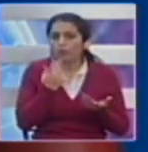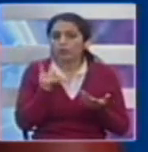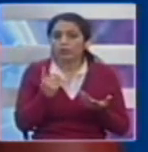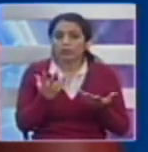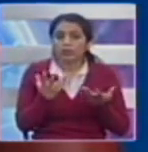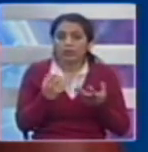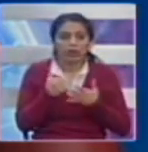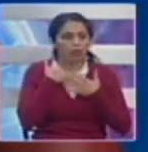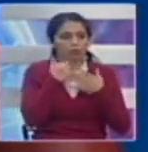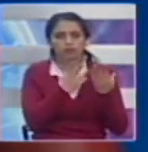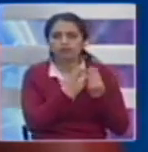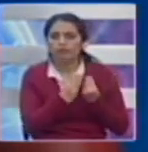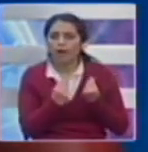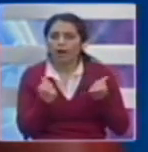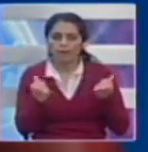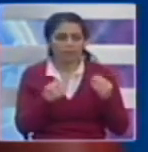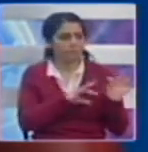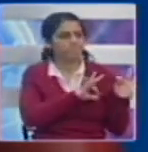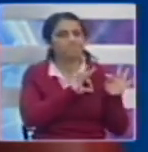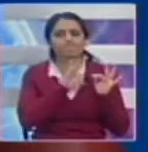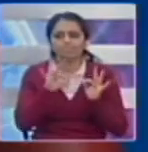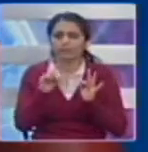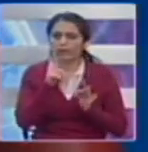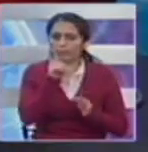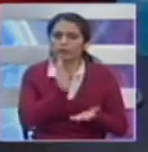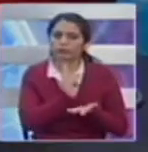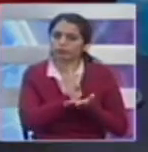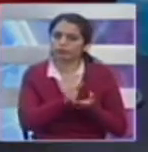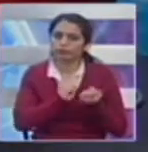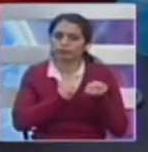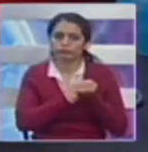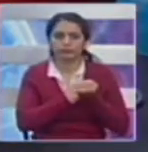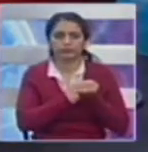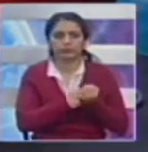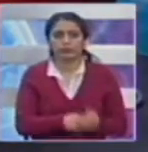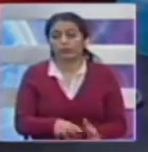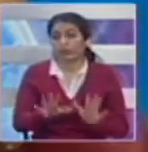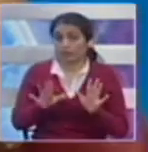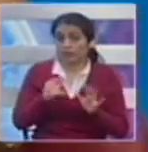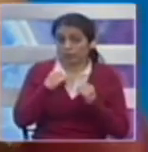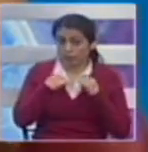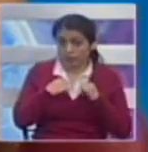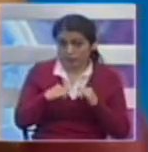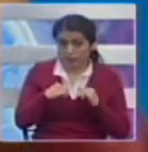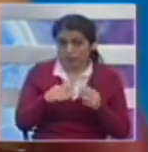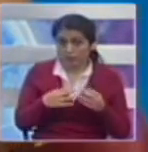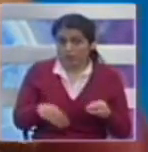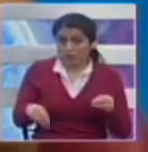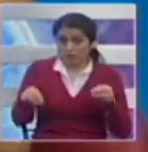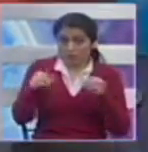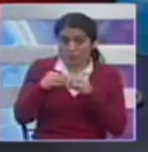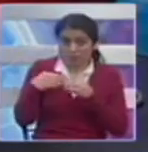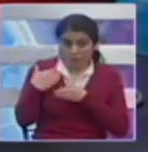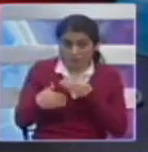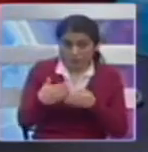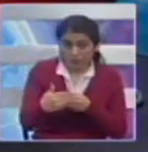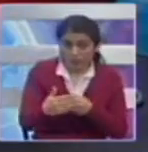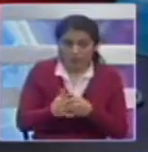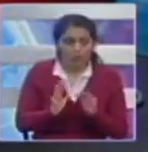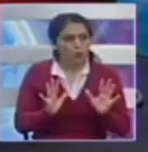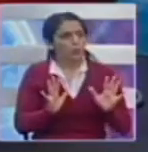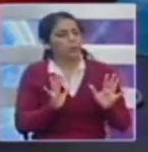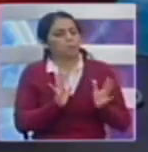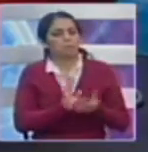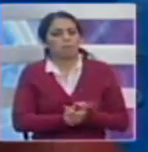y calidez que tiene que recibir el afiliado, el jubilado. Es decir, ¿van a continuar de pronto estos, bueno, en este proceso? En este